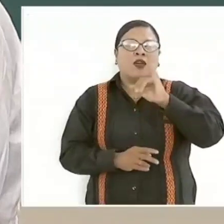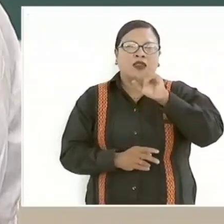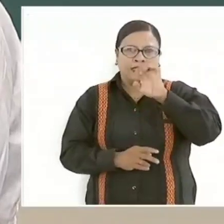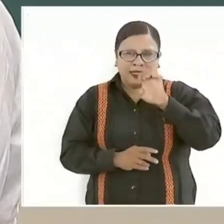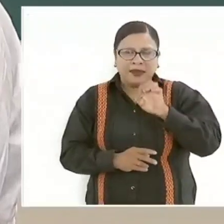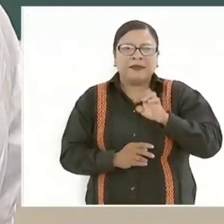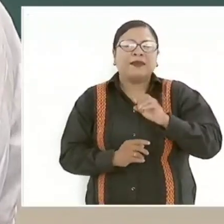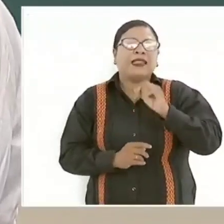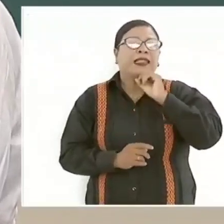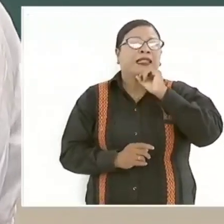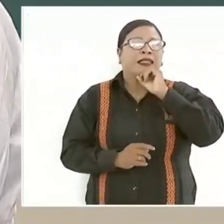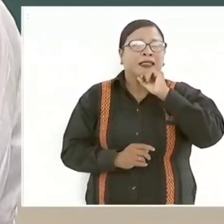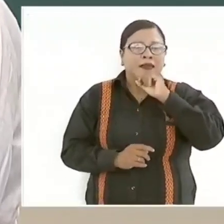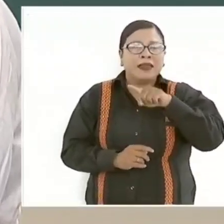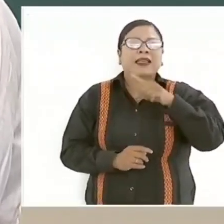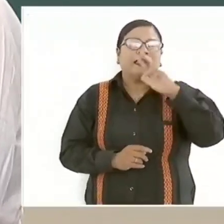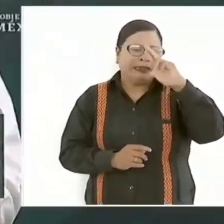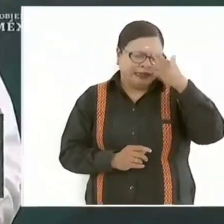recordando